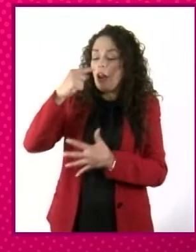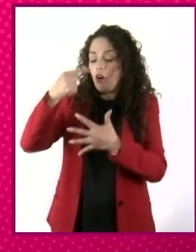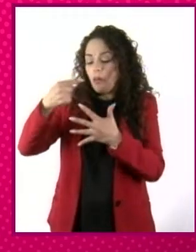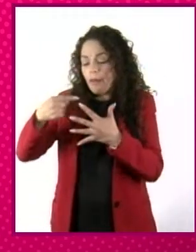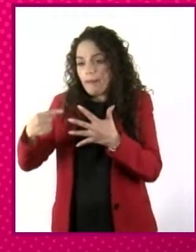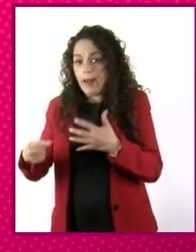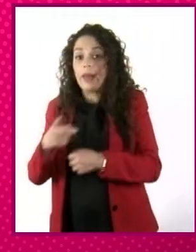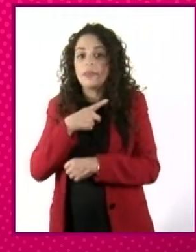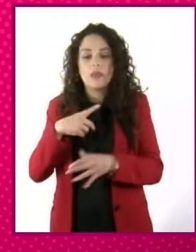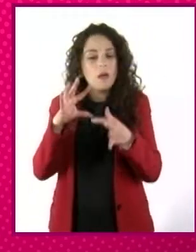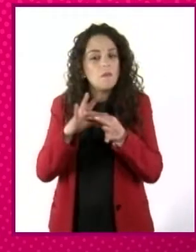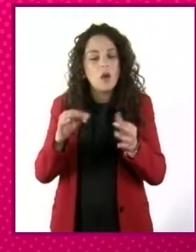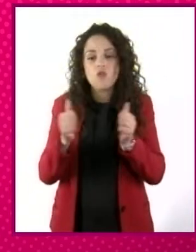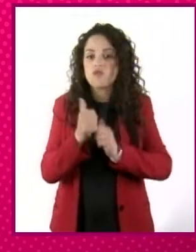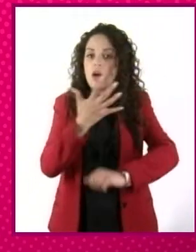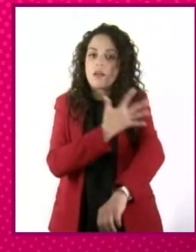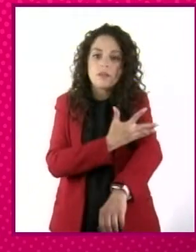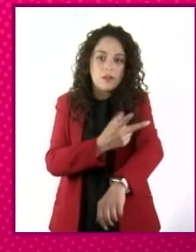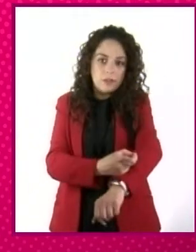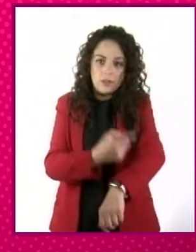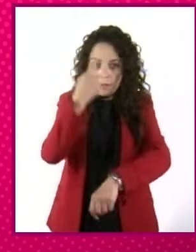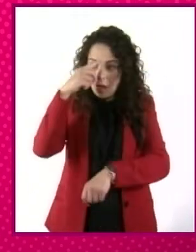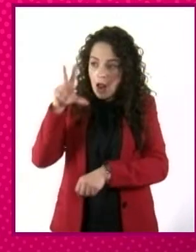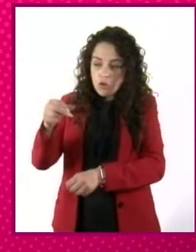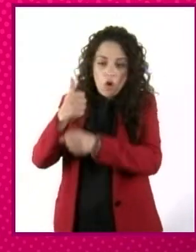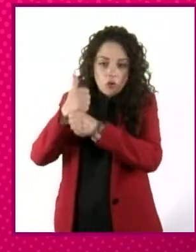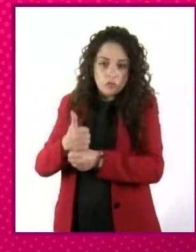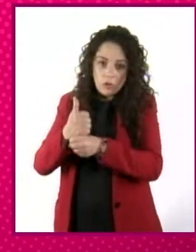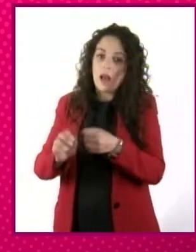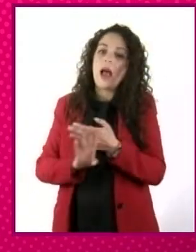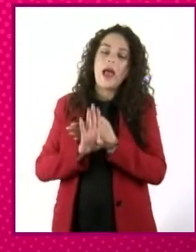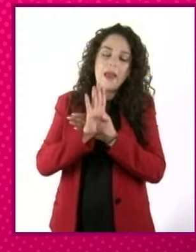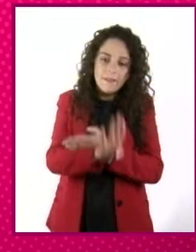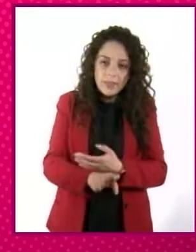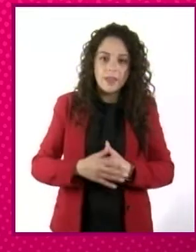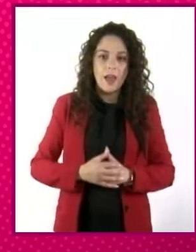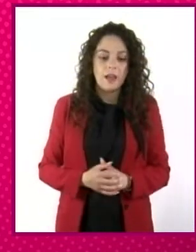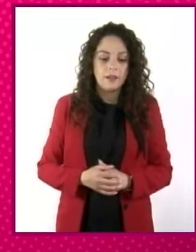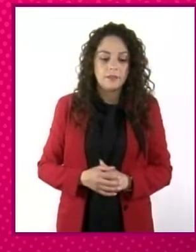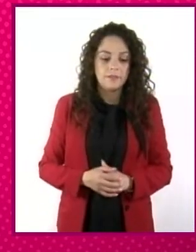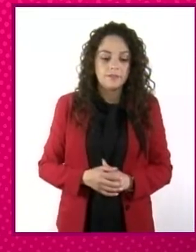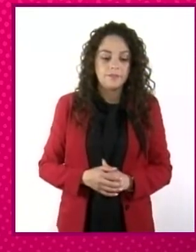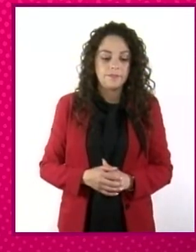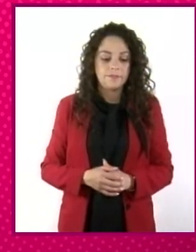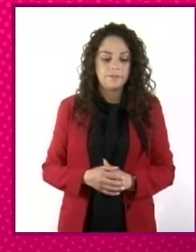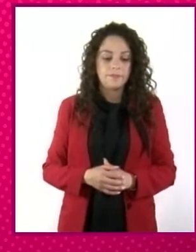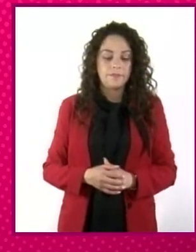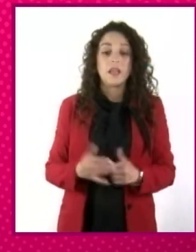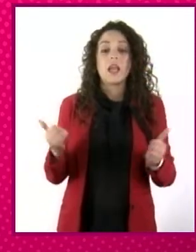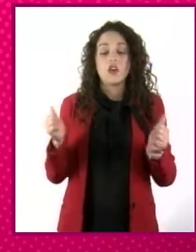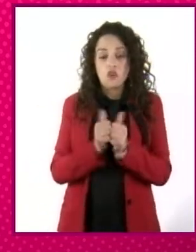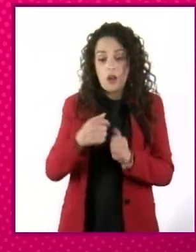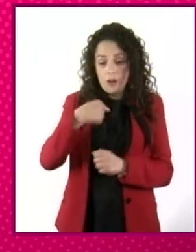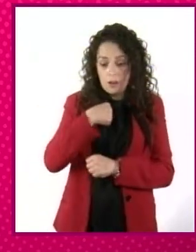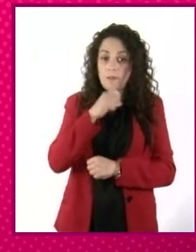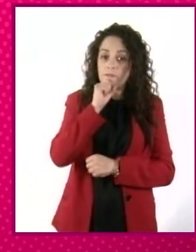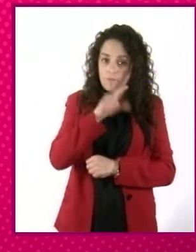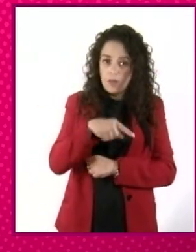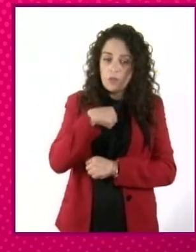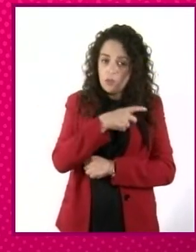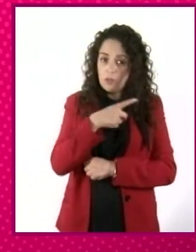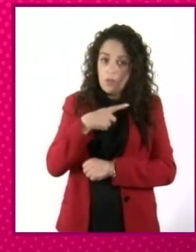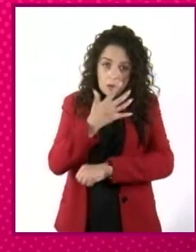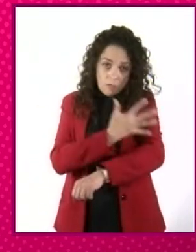poder ser empática y honesto con las personas con las que me vinculo, pero también con una misma, como yo